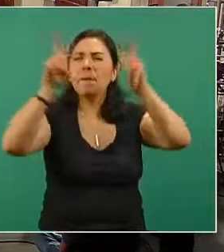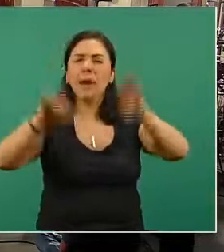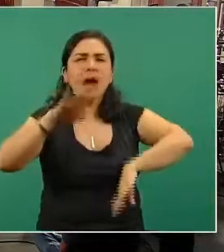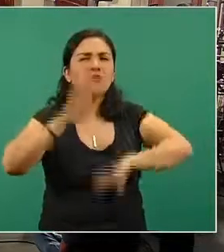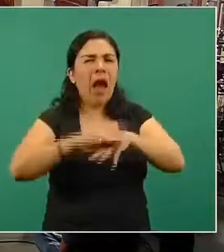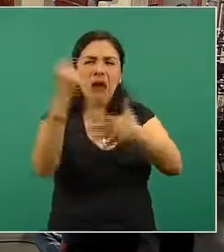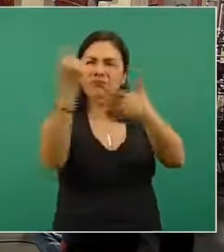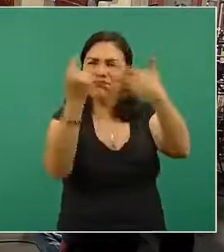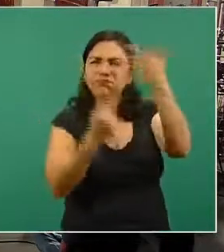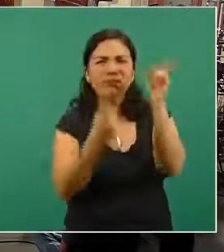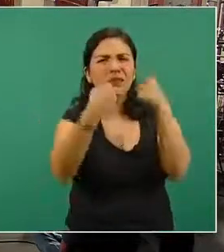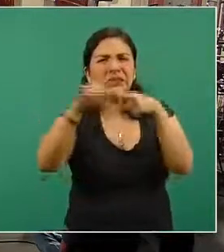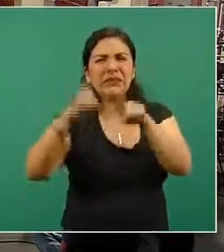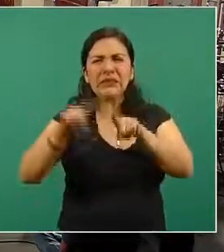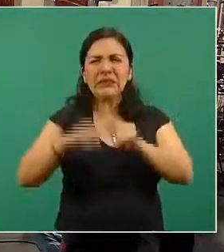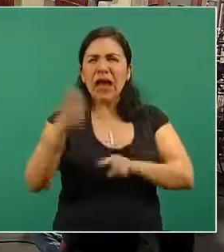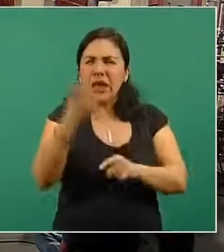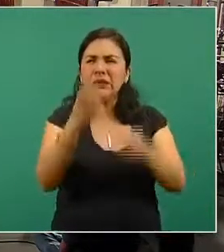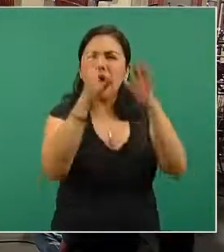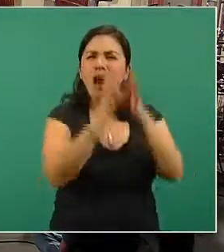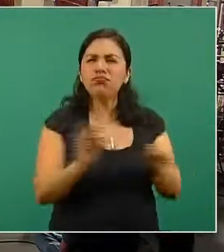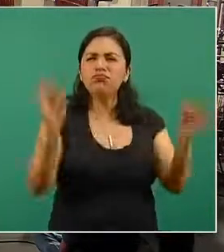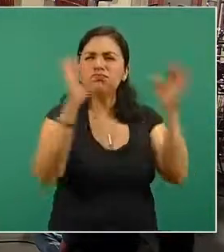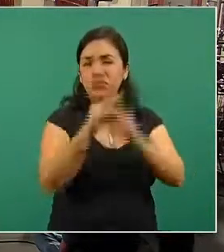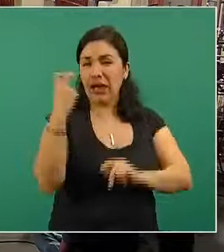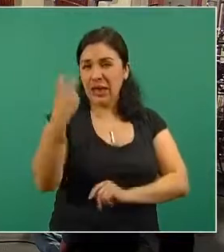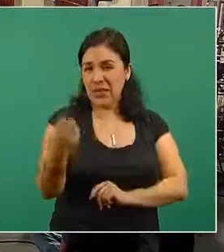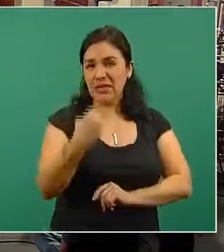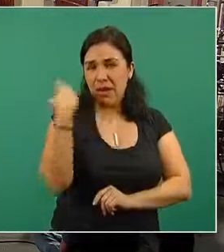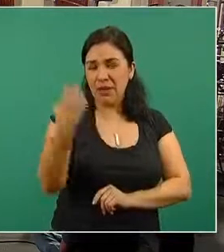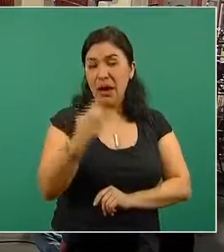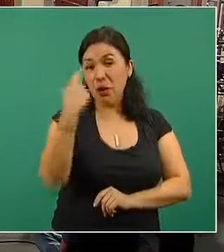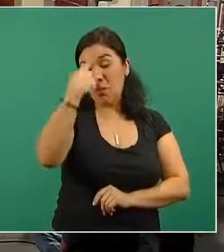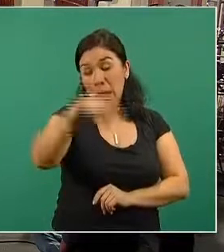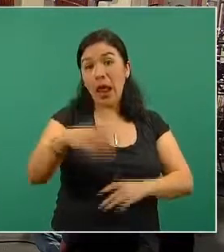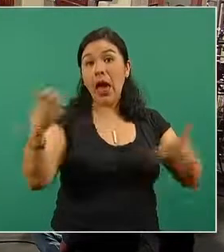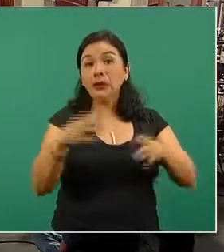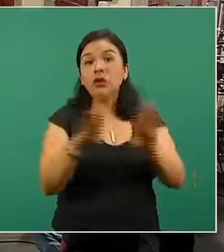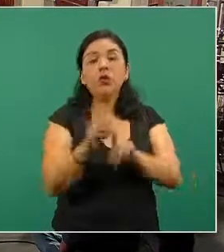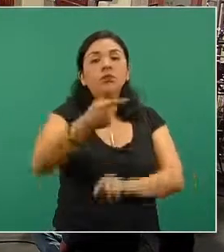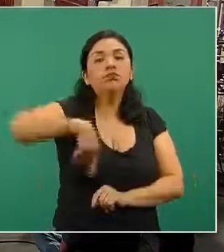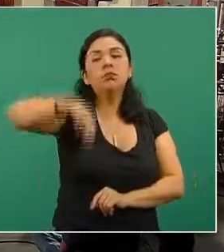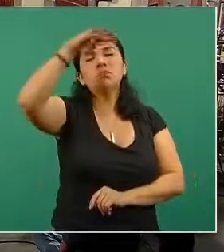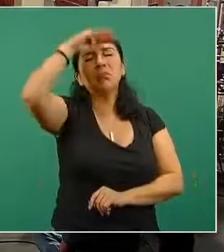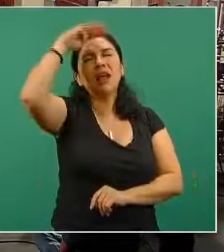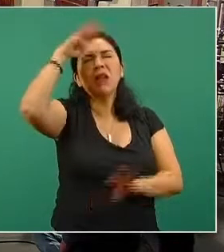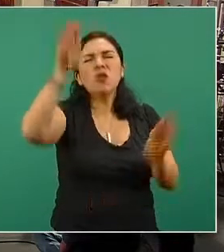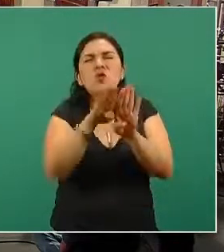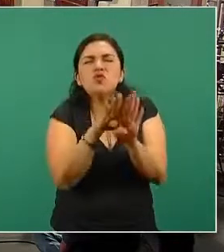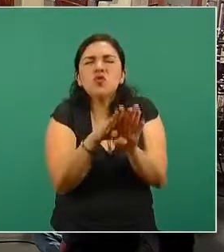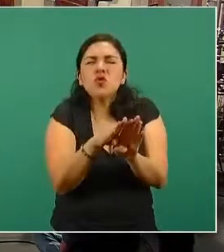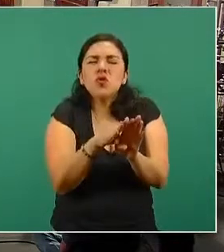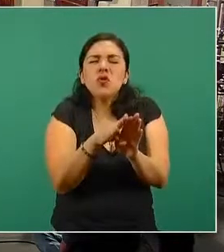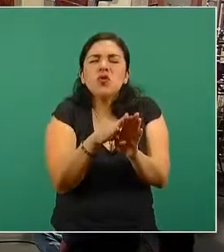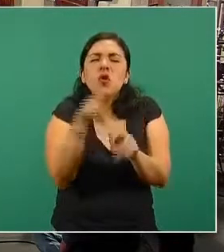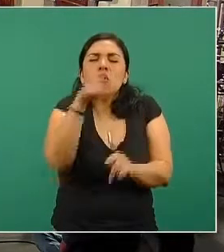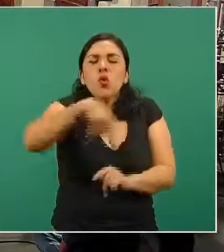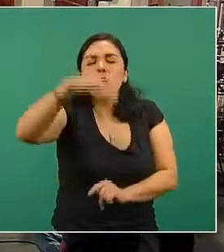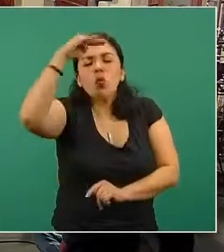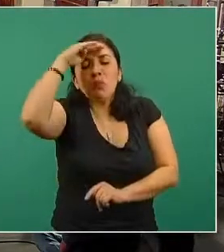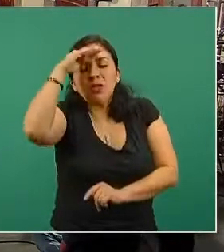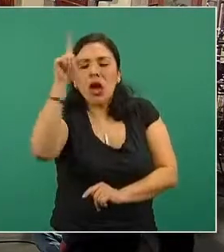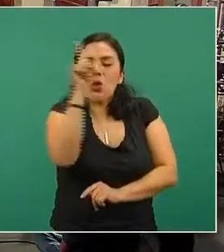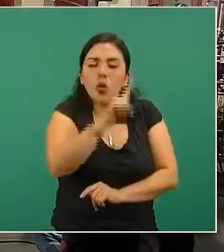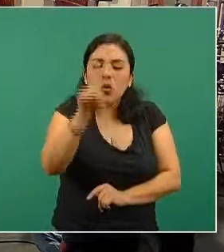gran número de temas desde este grupo para hacer una reflexión propositiva de